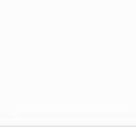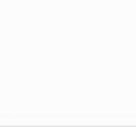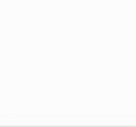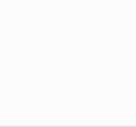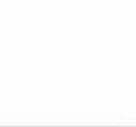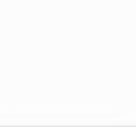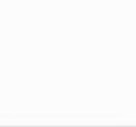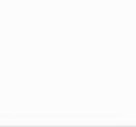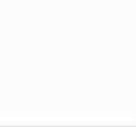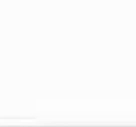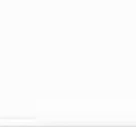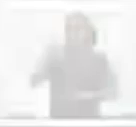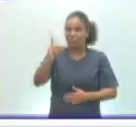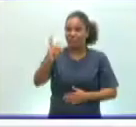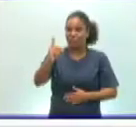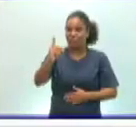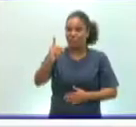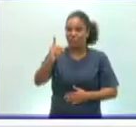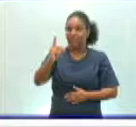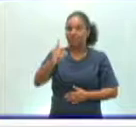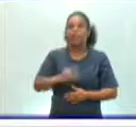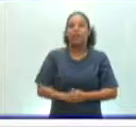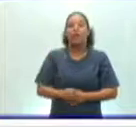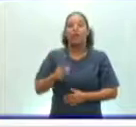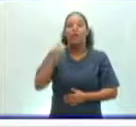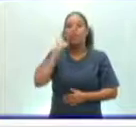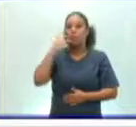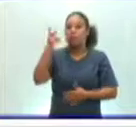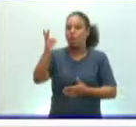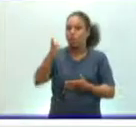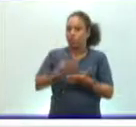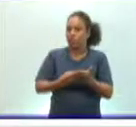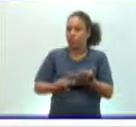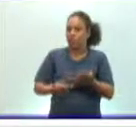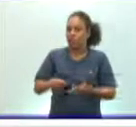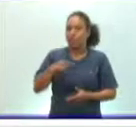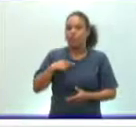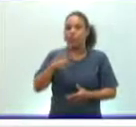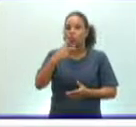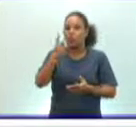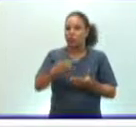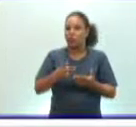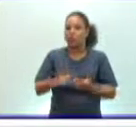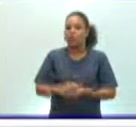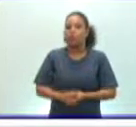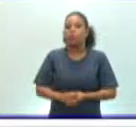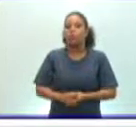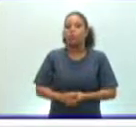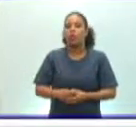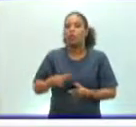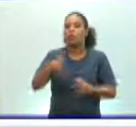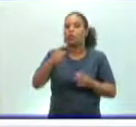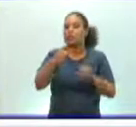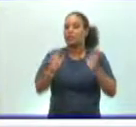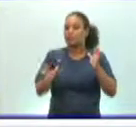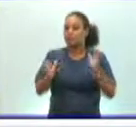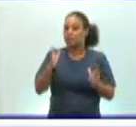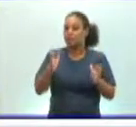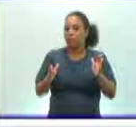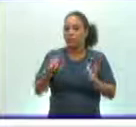En el inciso D, vamos a marcar en nuestra figura los segmentos